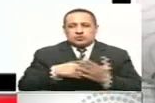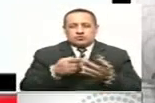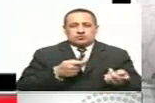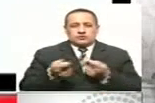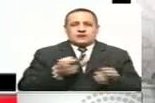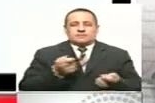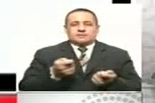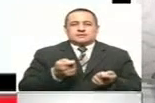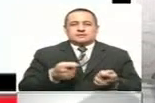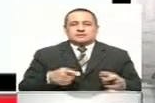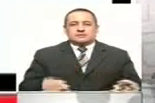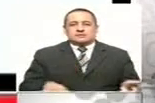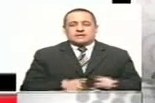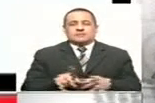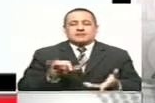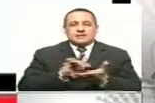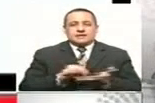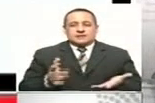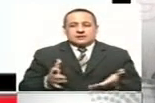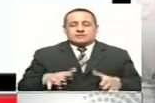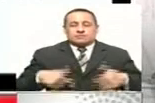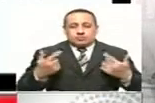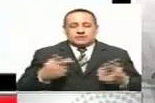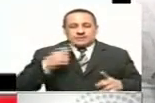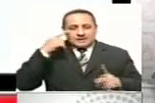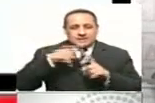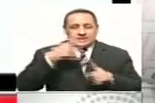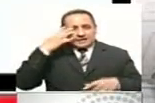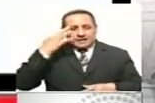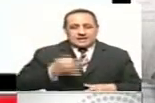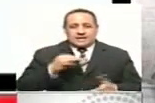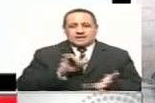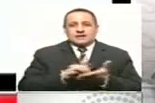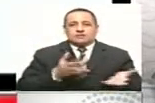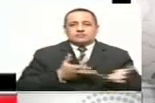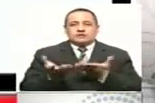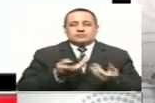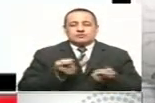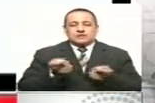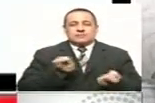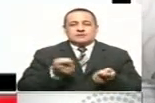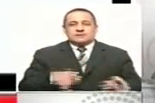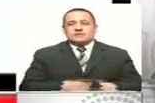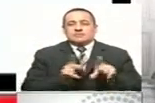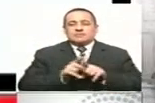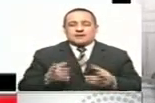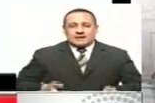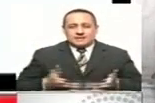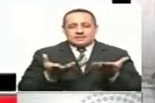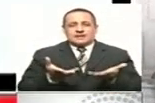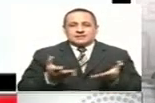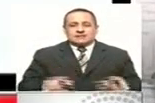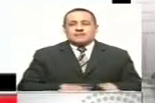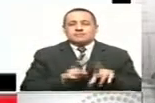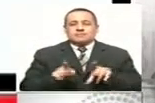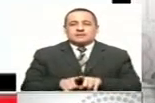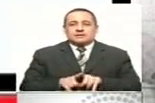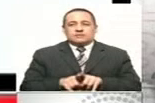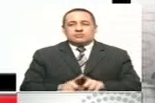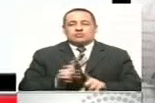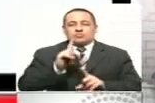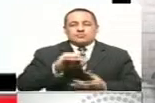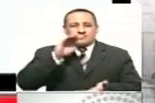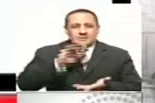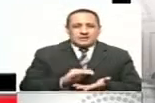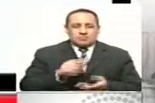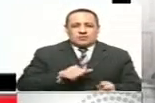trámites, y creo que los servicios, los trámites van a generar también una reducción